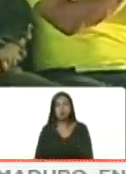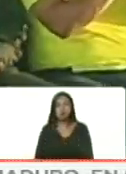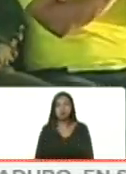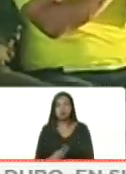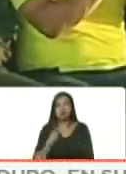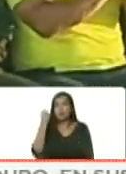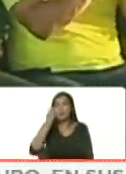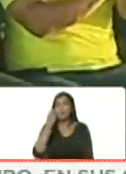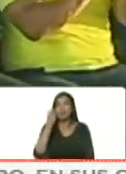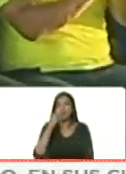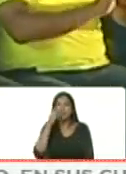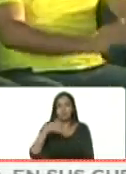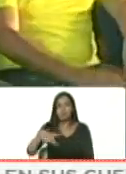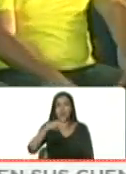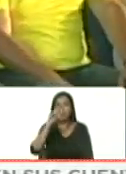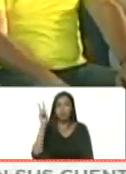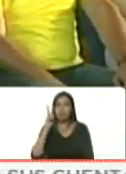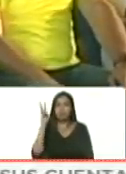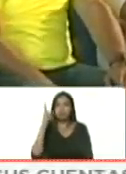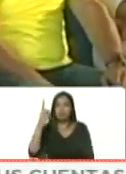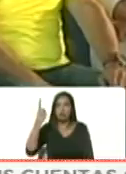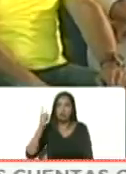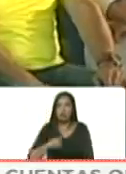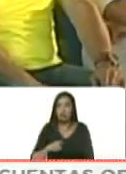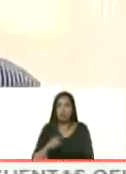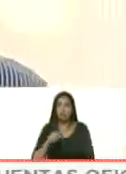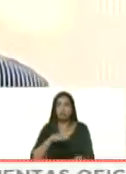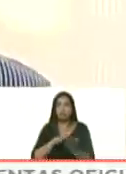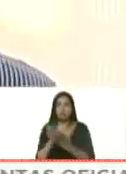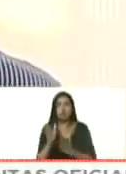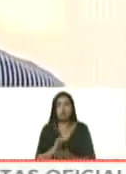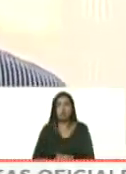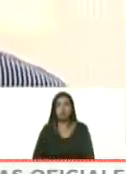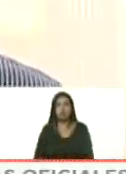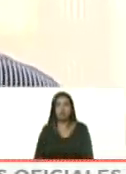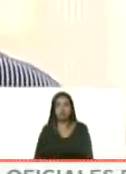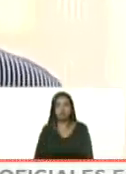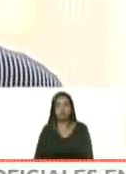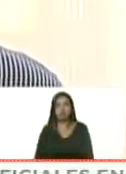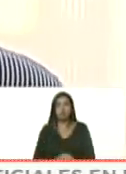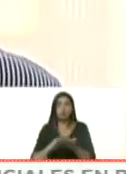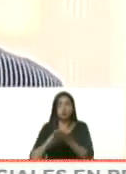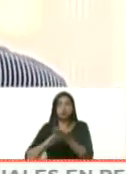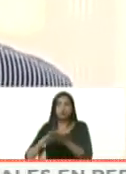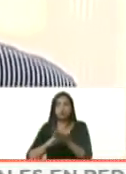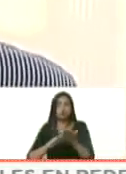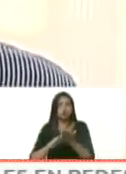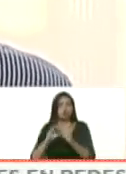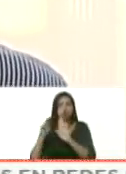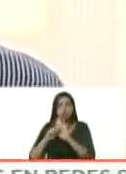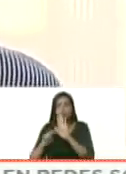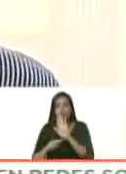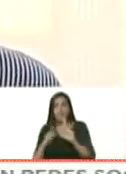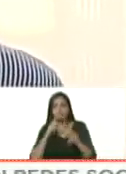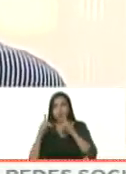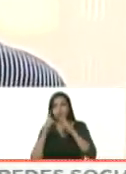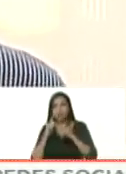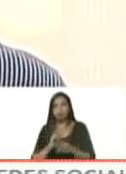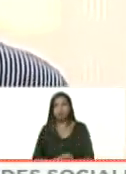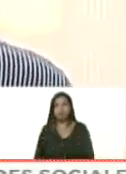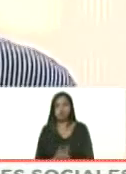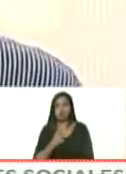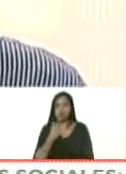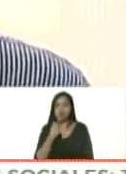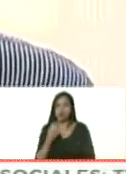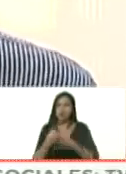expectativas que el pueblo de Venezuela tiene sobre la resolución de los asuntos políticos. Digo